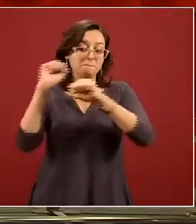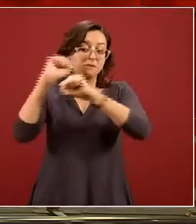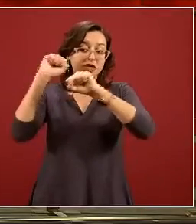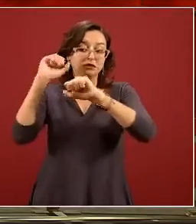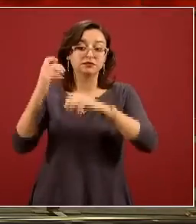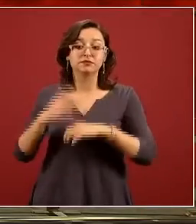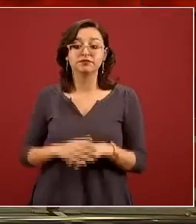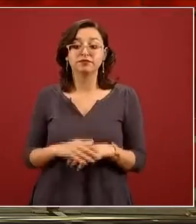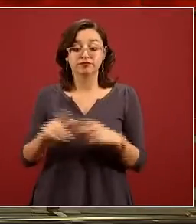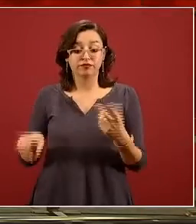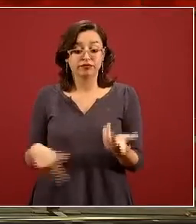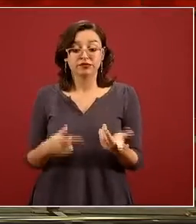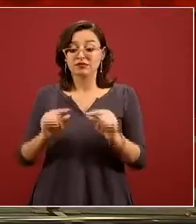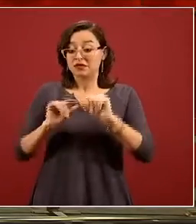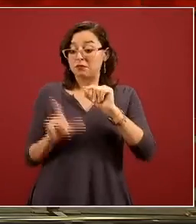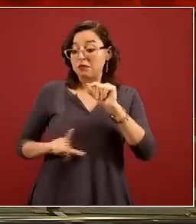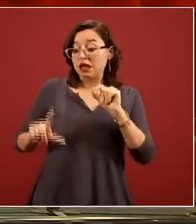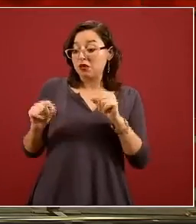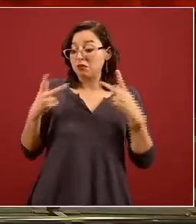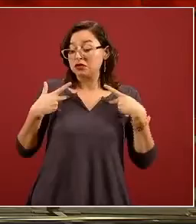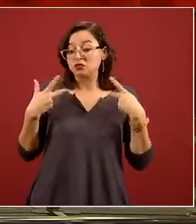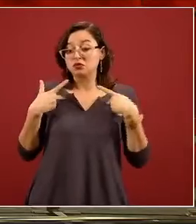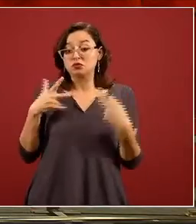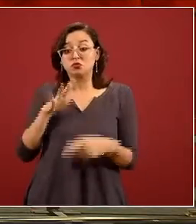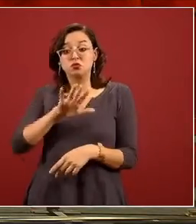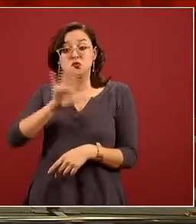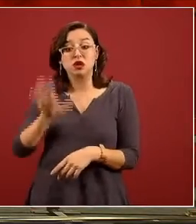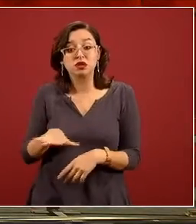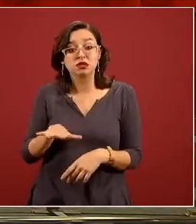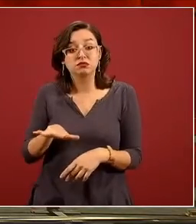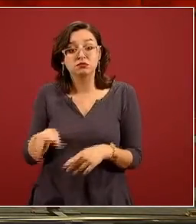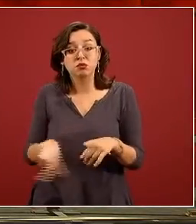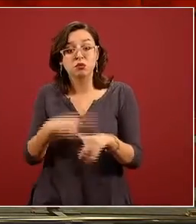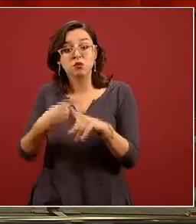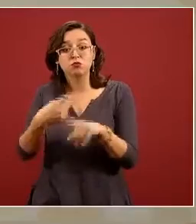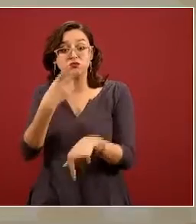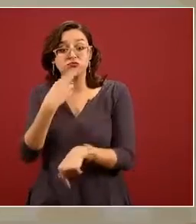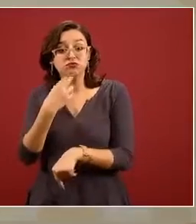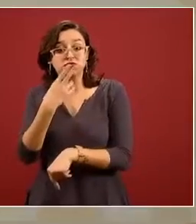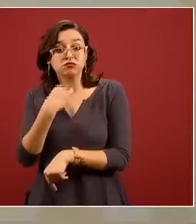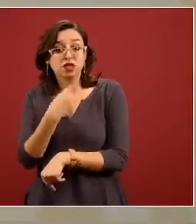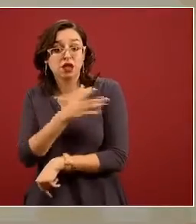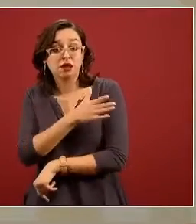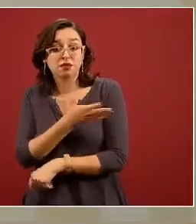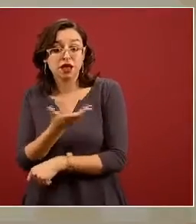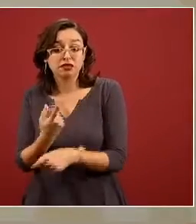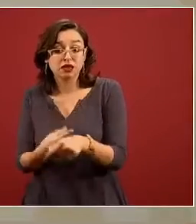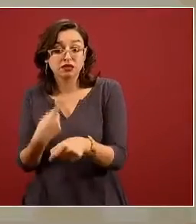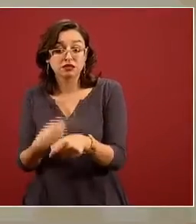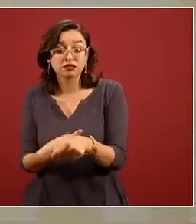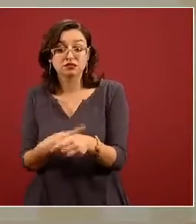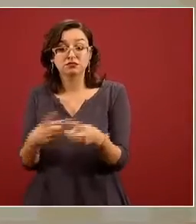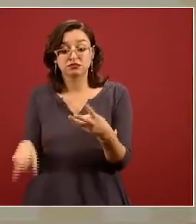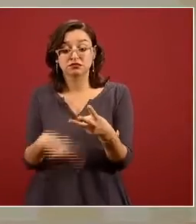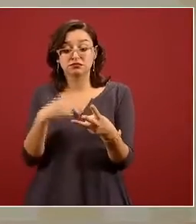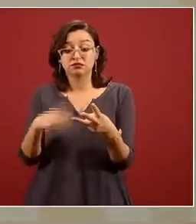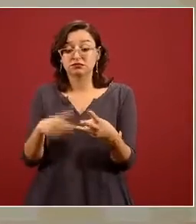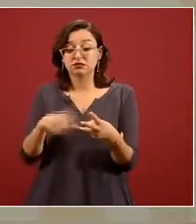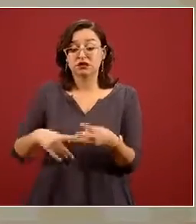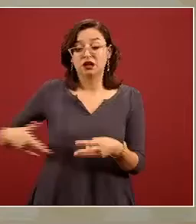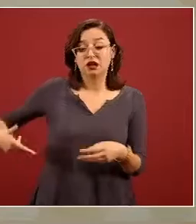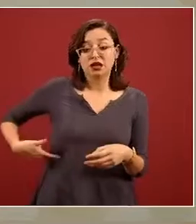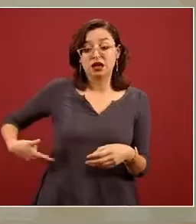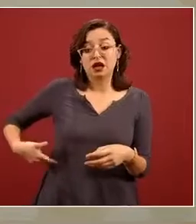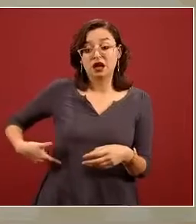La diabetes es la segunda causa de muerte absoluta en México, La tercera es la enfermedad crónica del hígado. Y luego